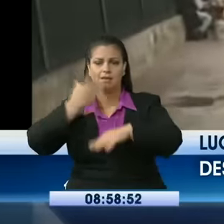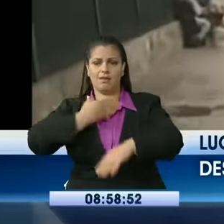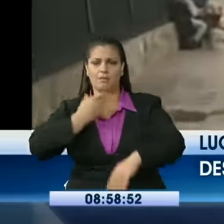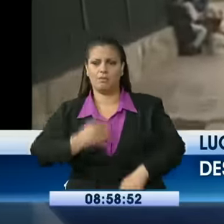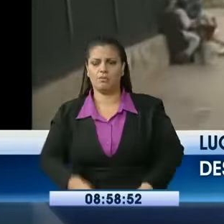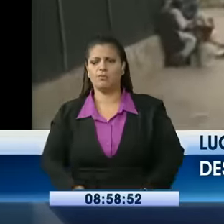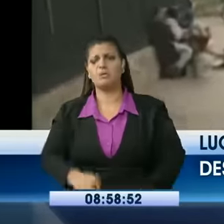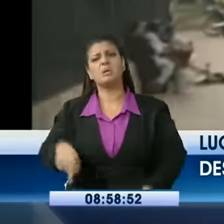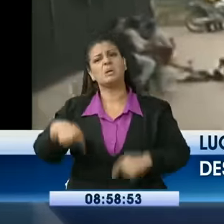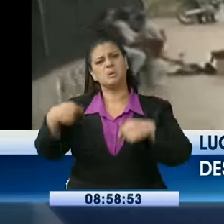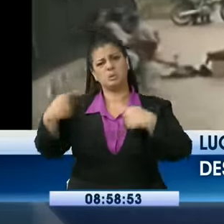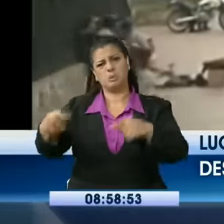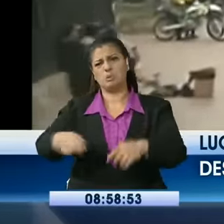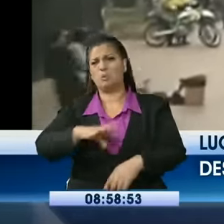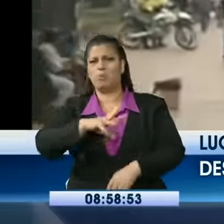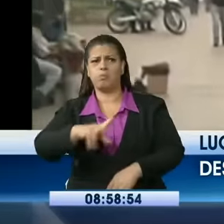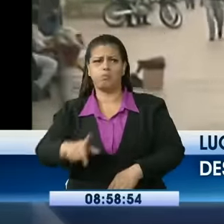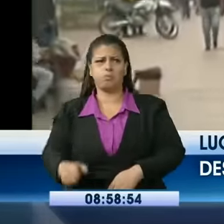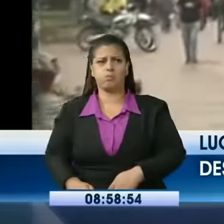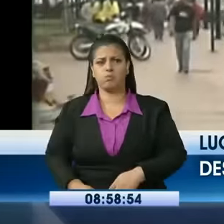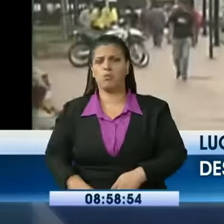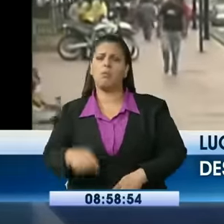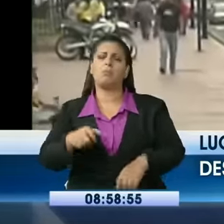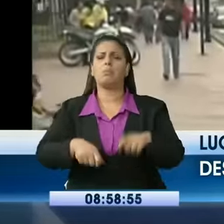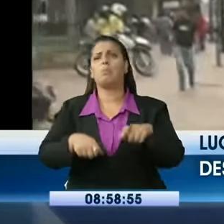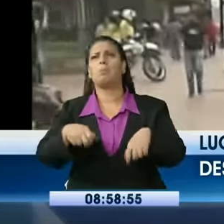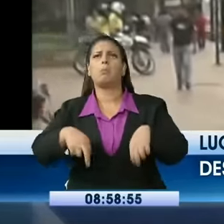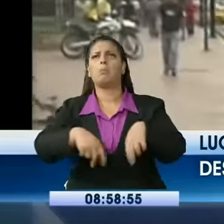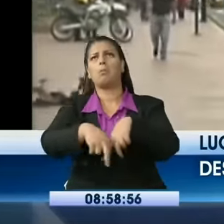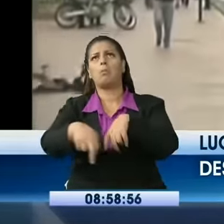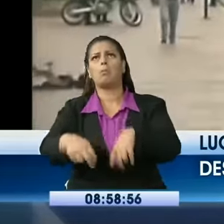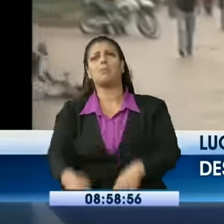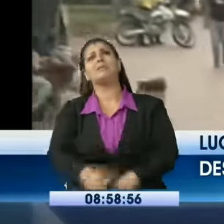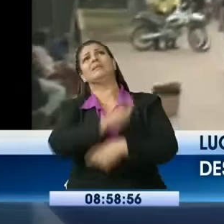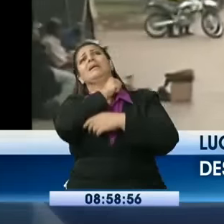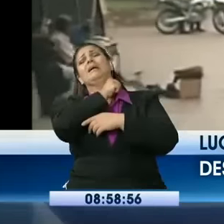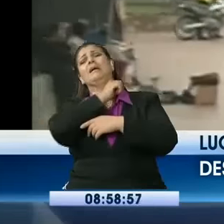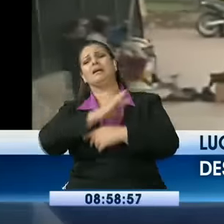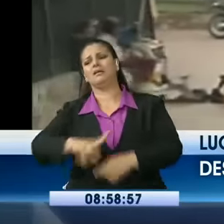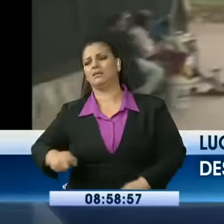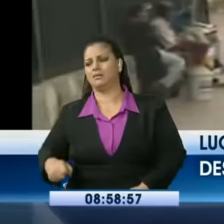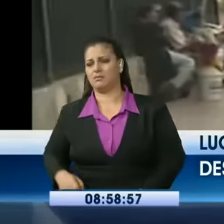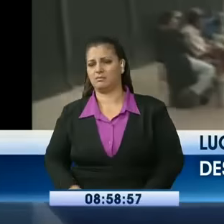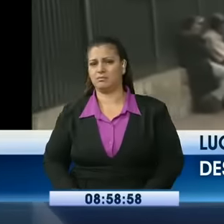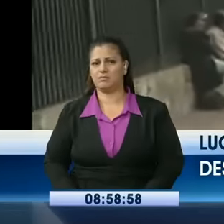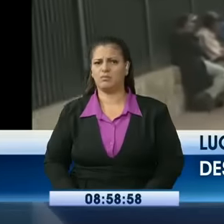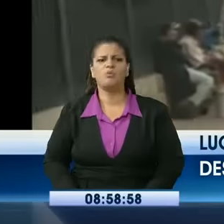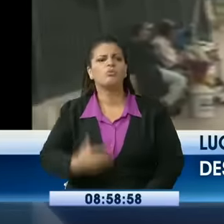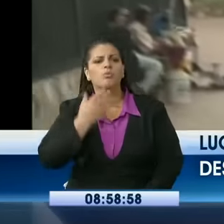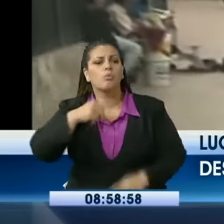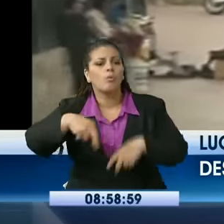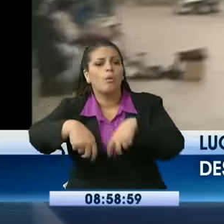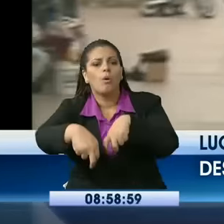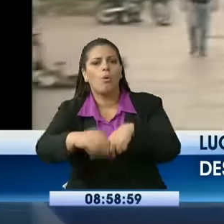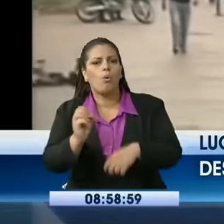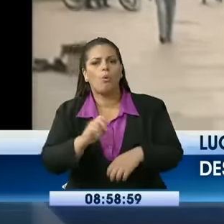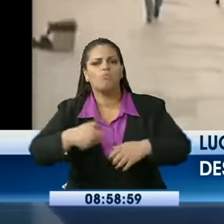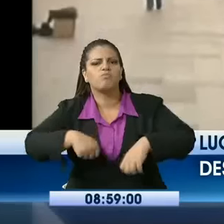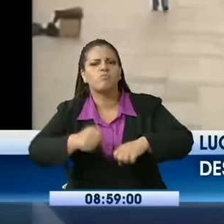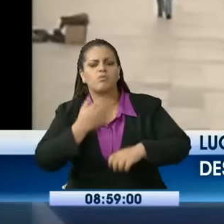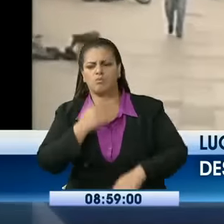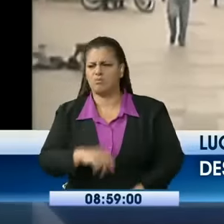todos los días pasan la gente, los cogen, los apretan. Y bueno, ellos andan en motocicleta, a pie, ¿o en qué se movilizan?